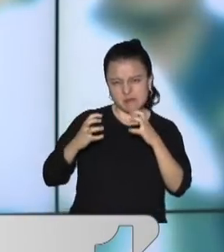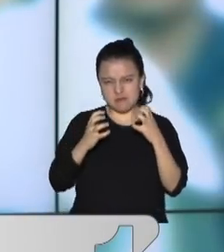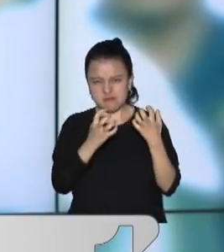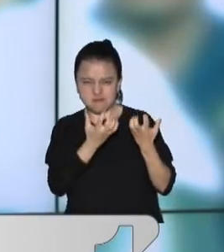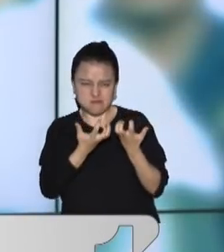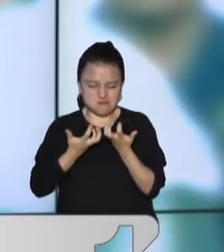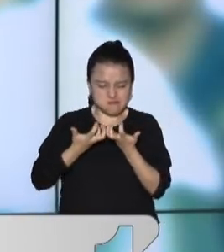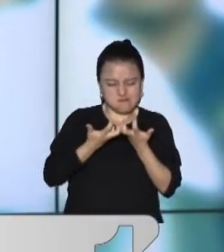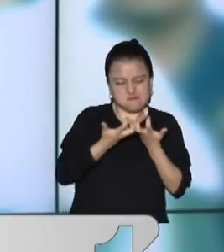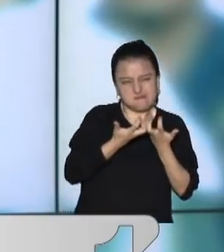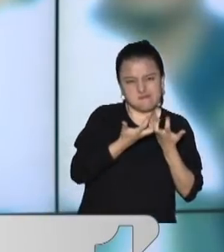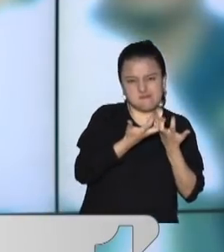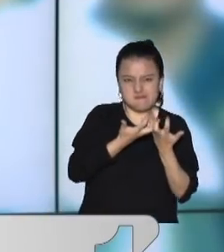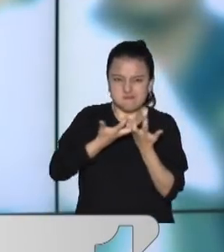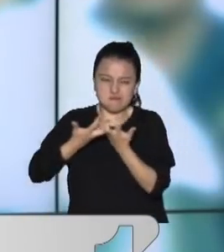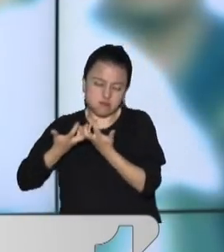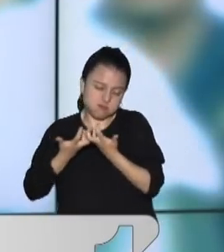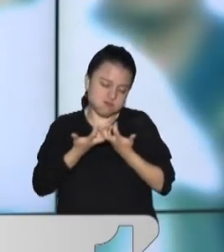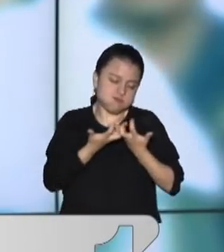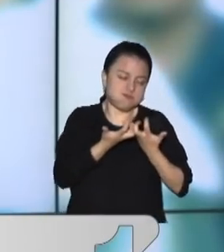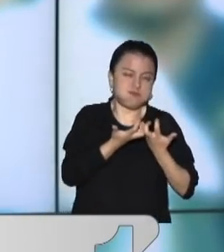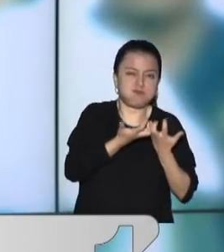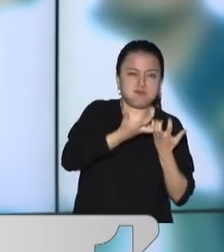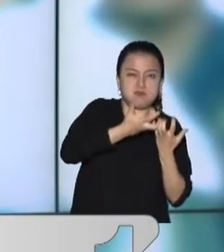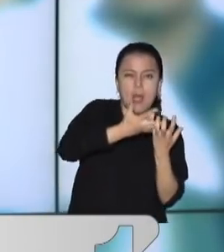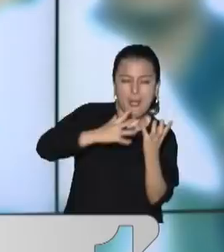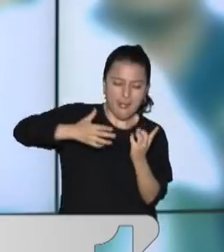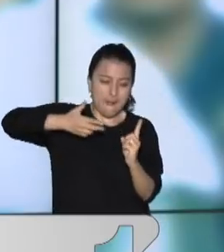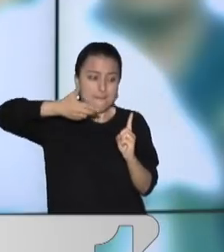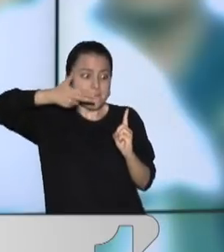ex guerrillero Jesús Santrich, quien firmó la paz,